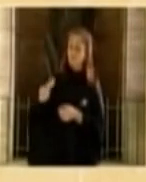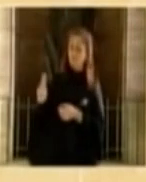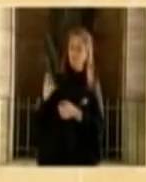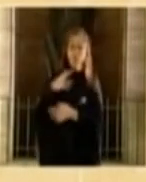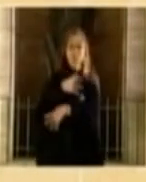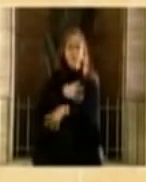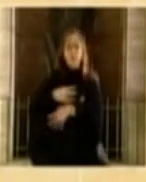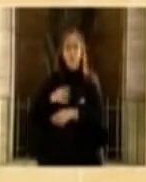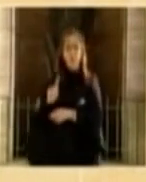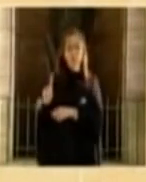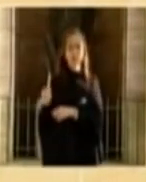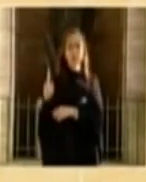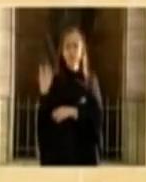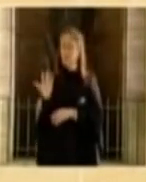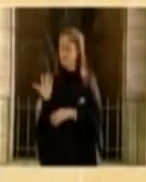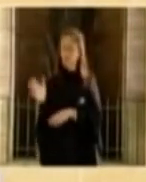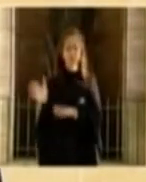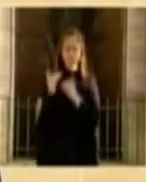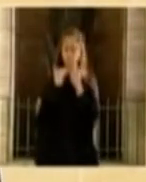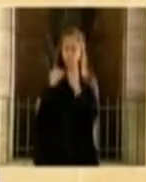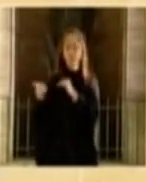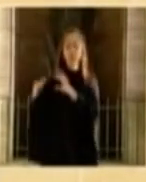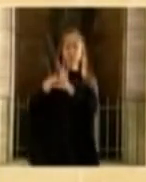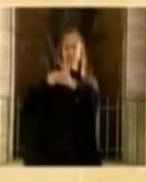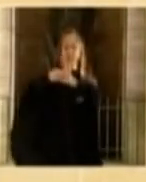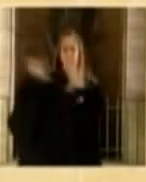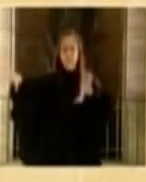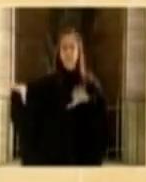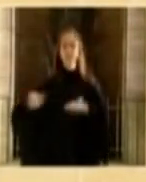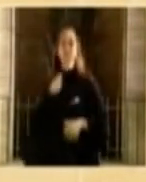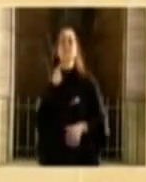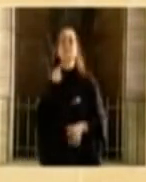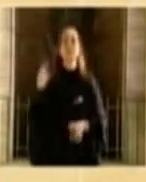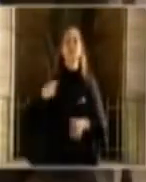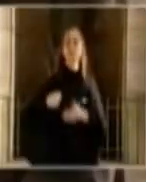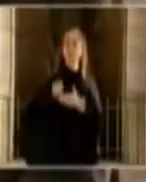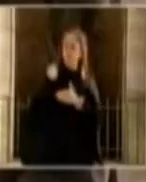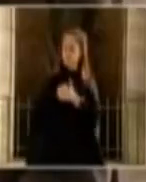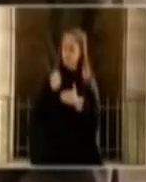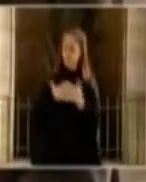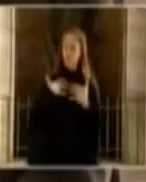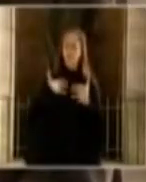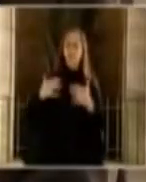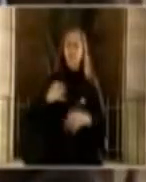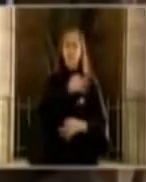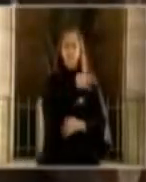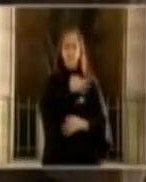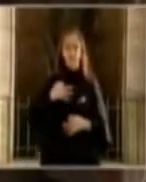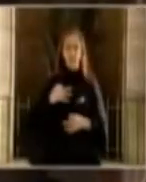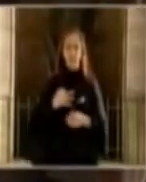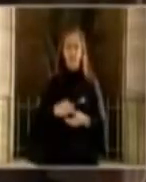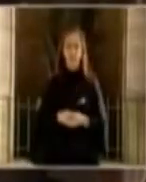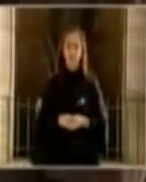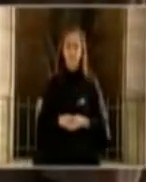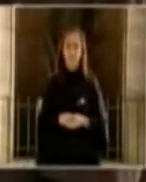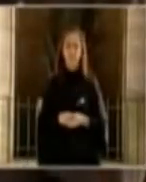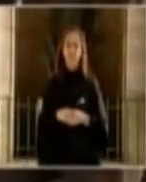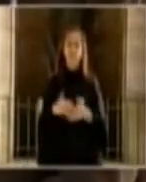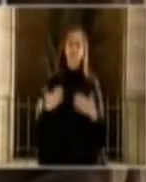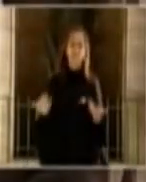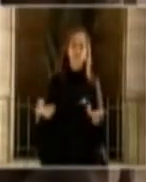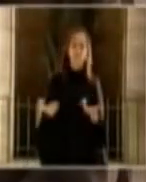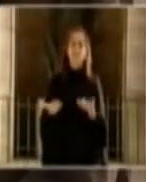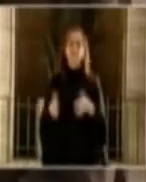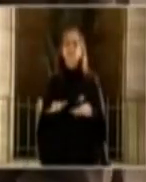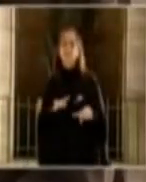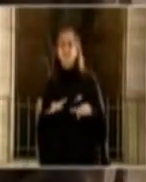casi solo gritó la independencia y la defendió con sangre y letras. Hay algo